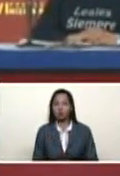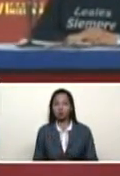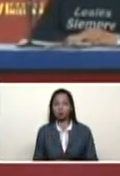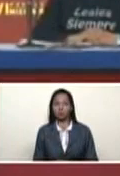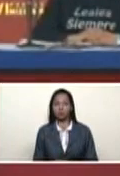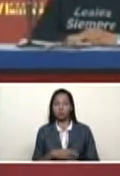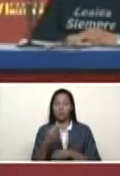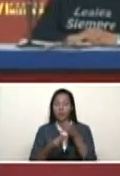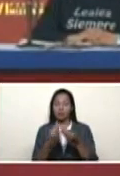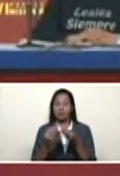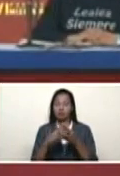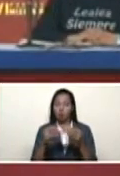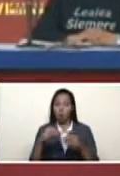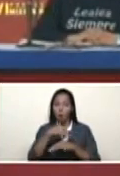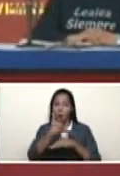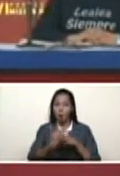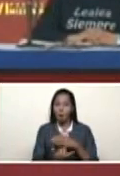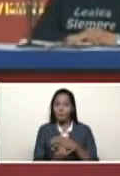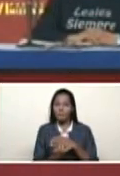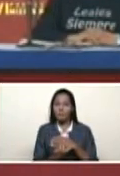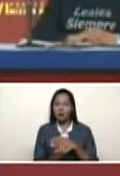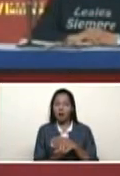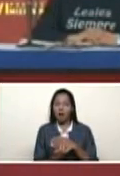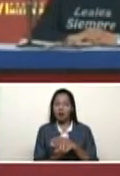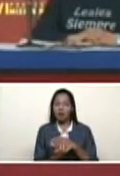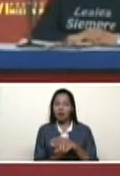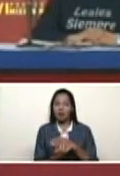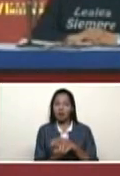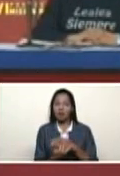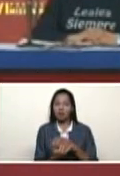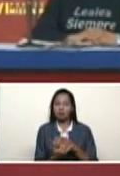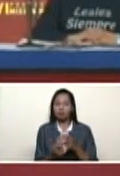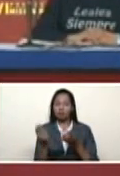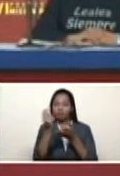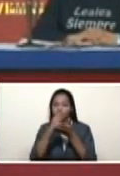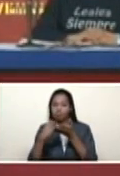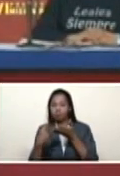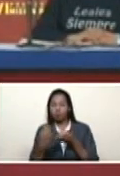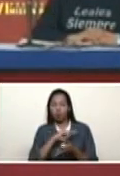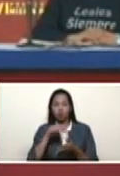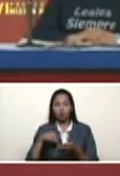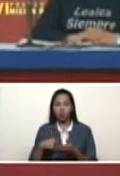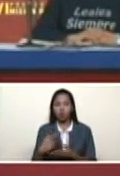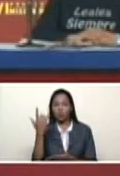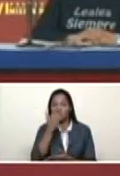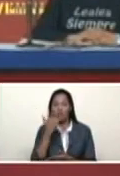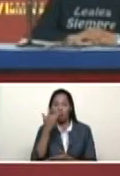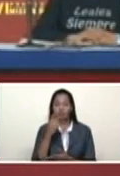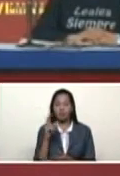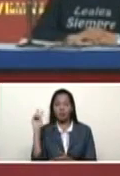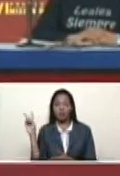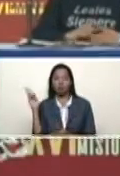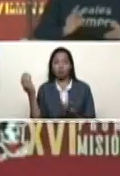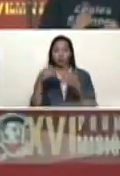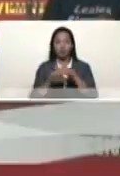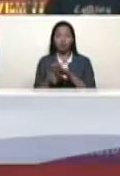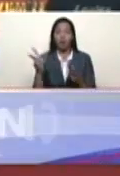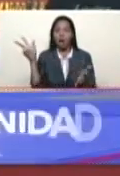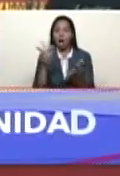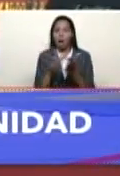los planes del decenio internacional afrodescendiente de inmediato